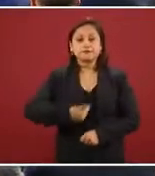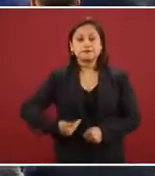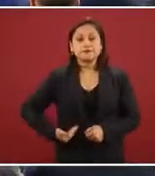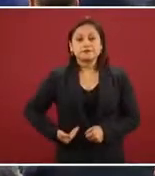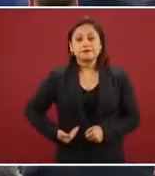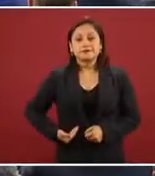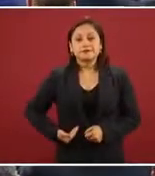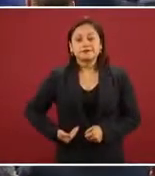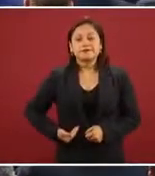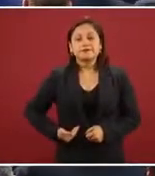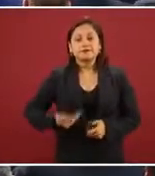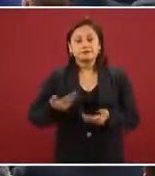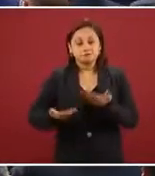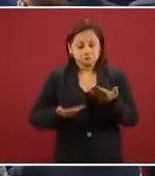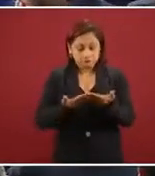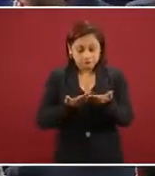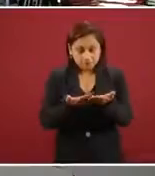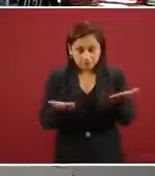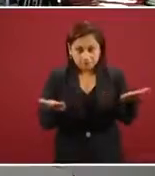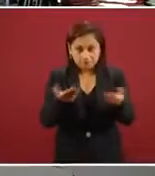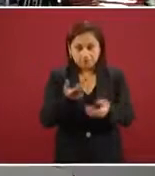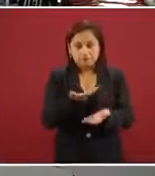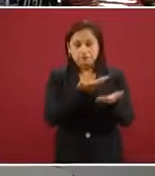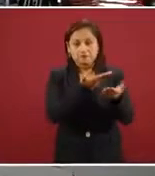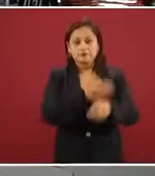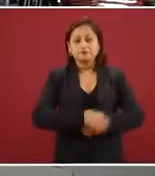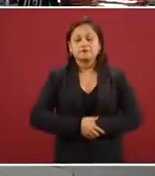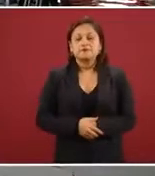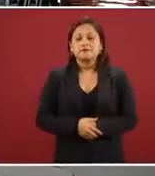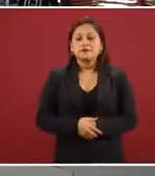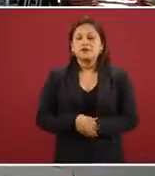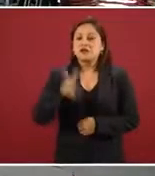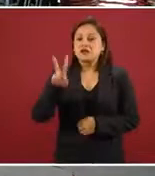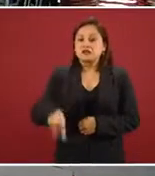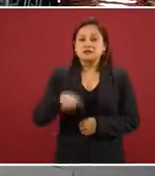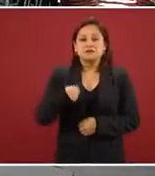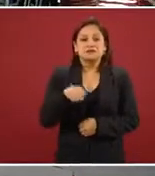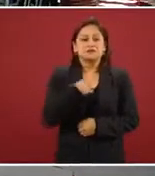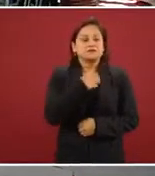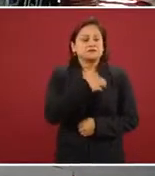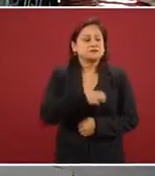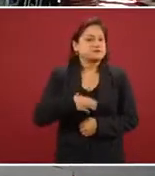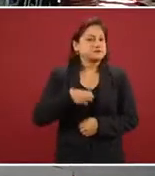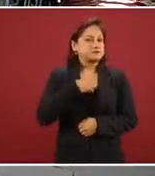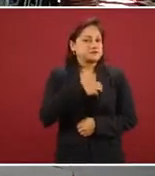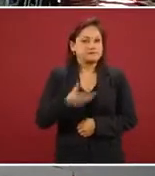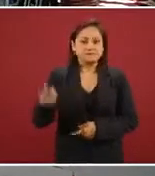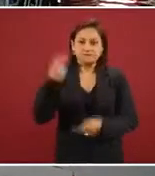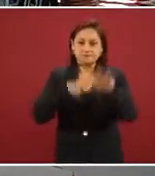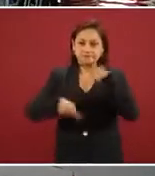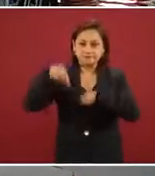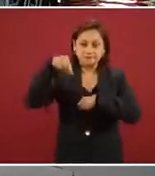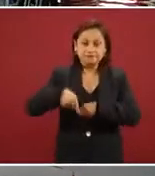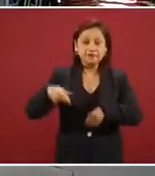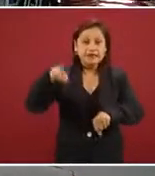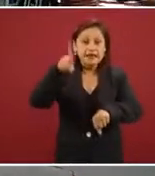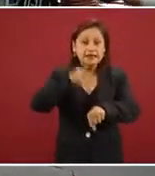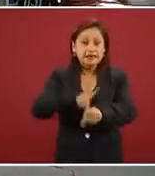un mensaje licenciado x me da mucho gusto participar en este acto diría histórico